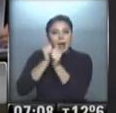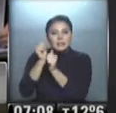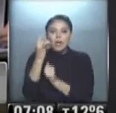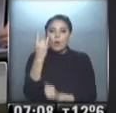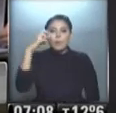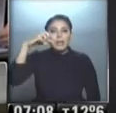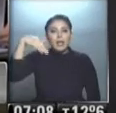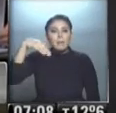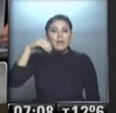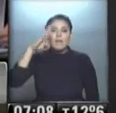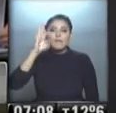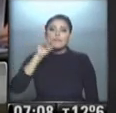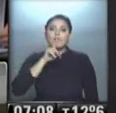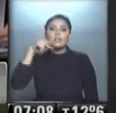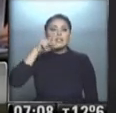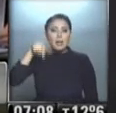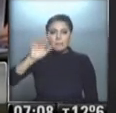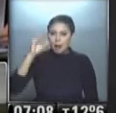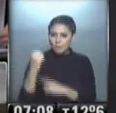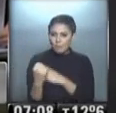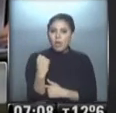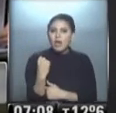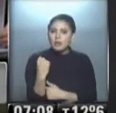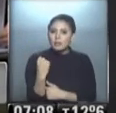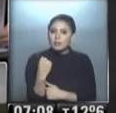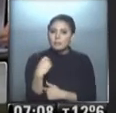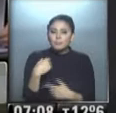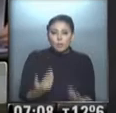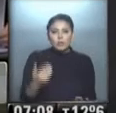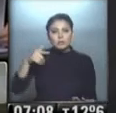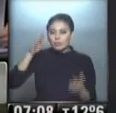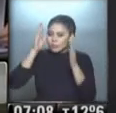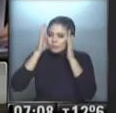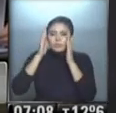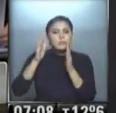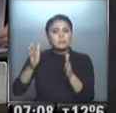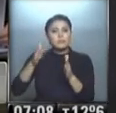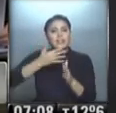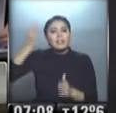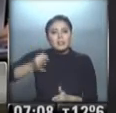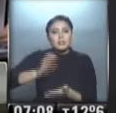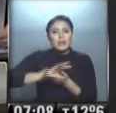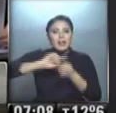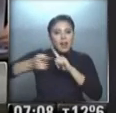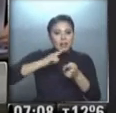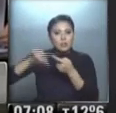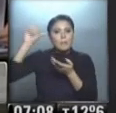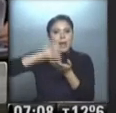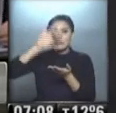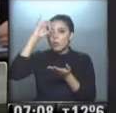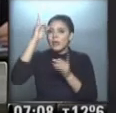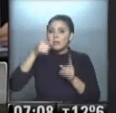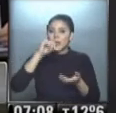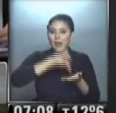UPM Botnia sean tan poderosos que se hayan convertido en el factor que determina la relación entre el Uruguay y